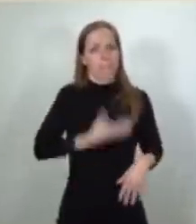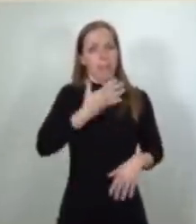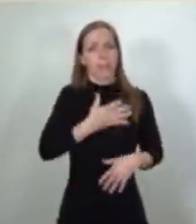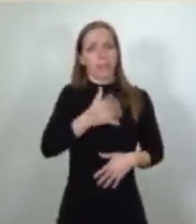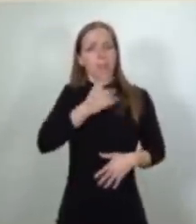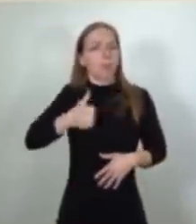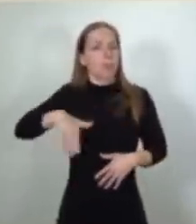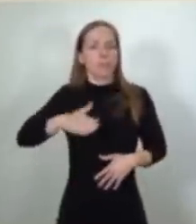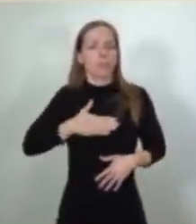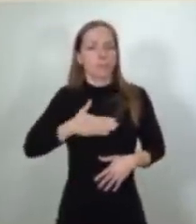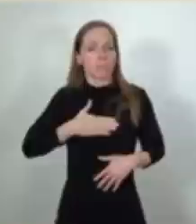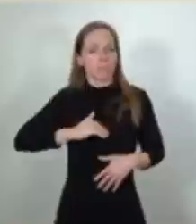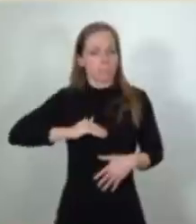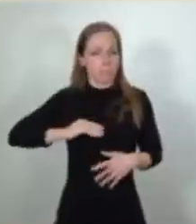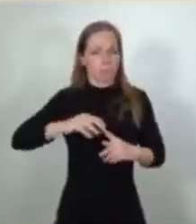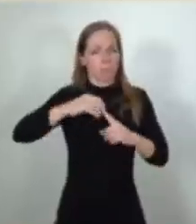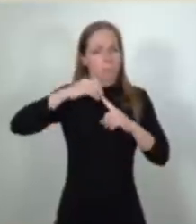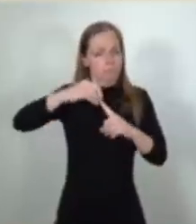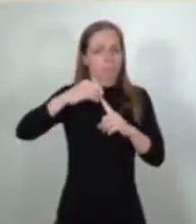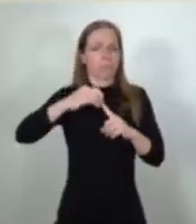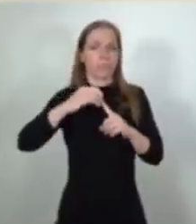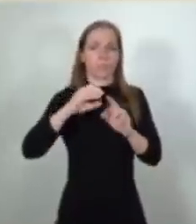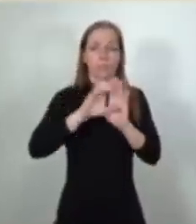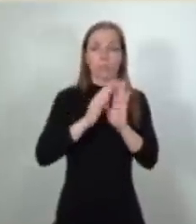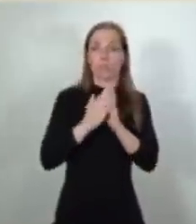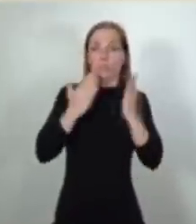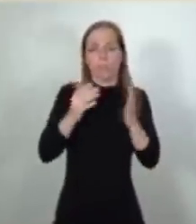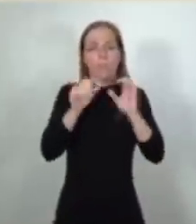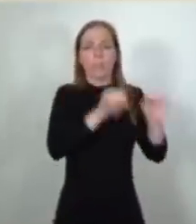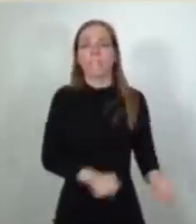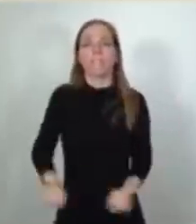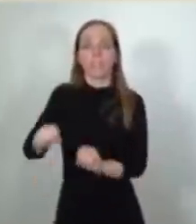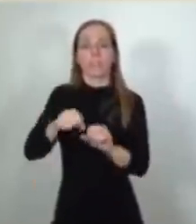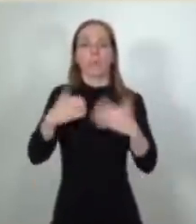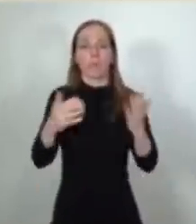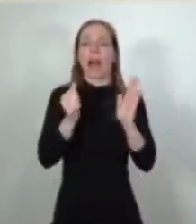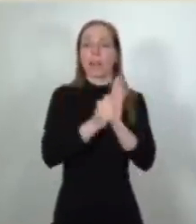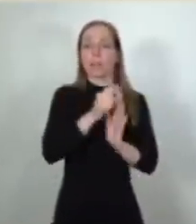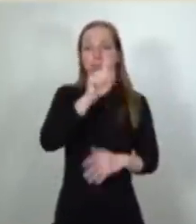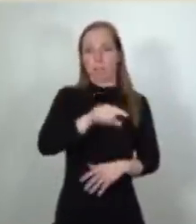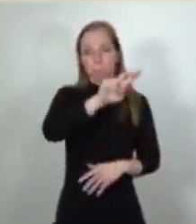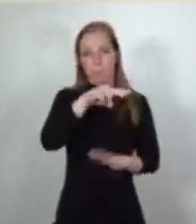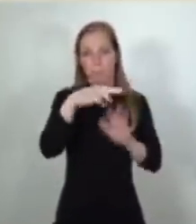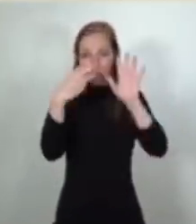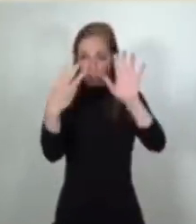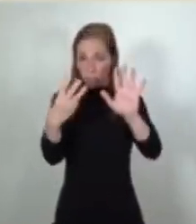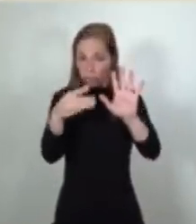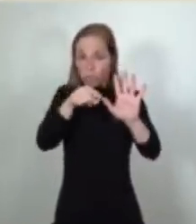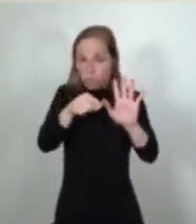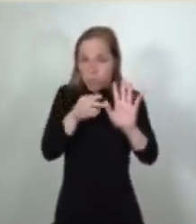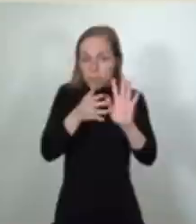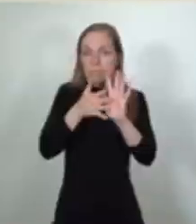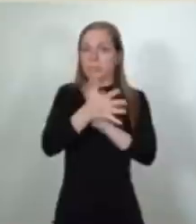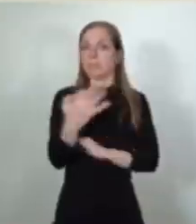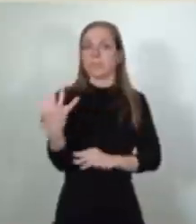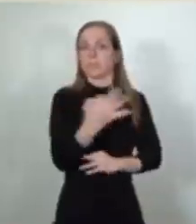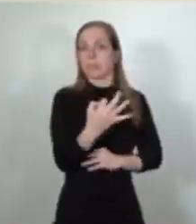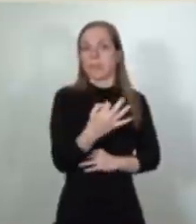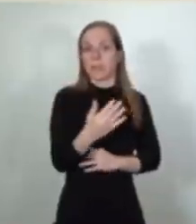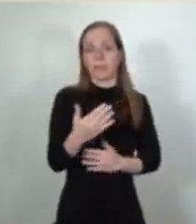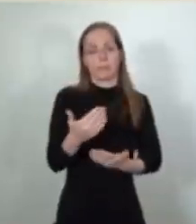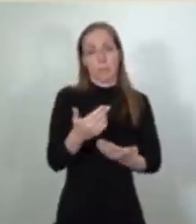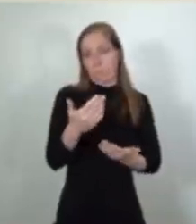principio constitucional fundamental, el que expresa el artículo 128 y que establece la primacía del interés